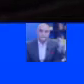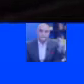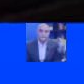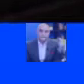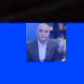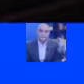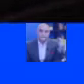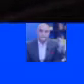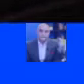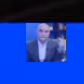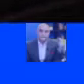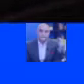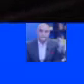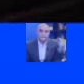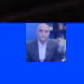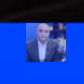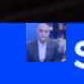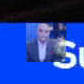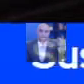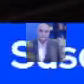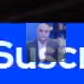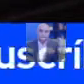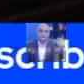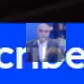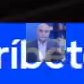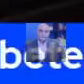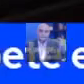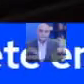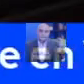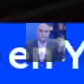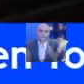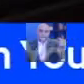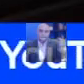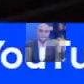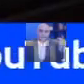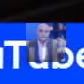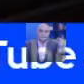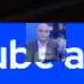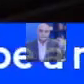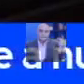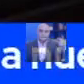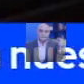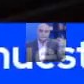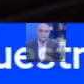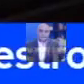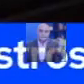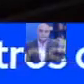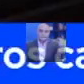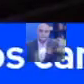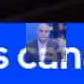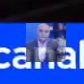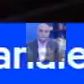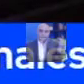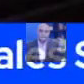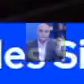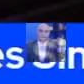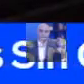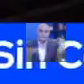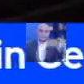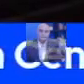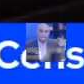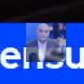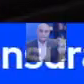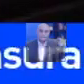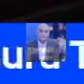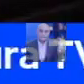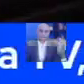político también tiene conexión con los medios de comunicación, que son sus cajas propagandísticas, sobre todo. De